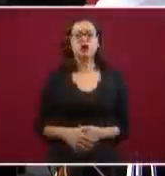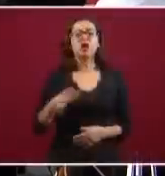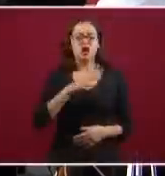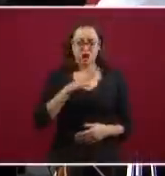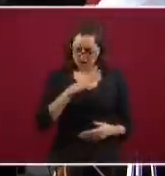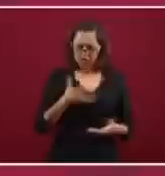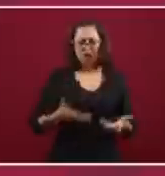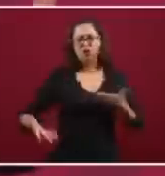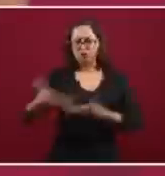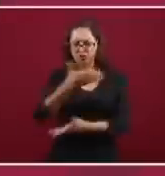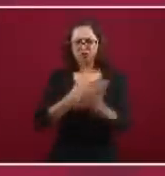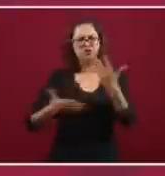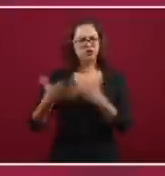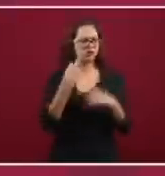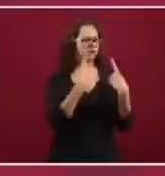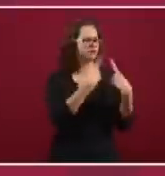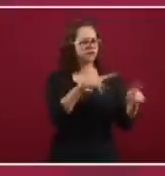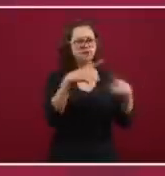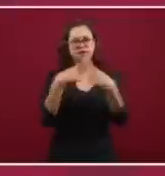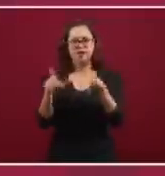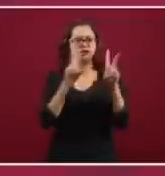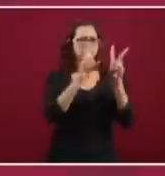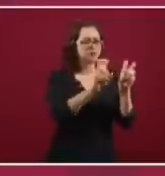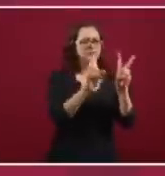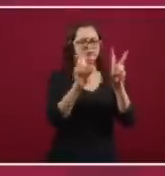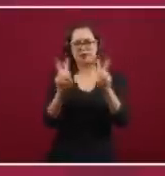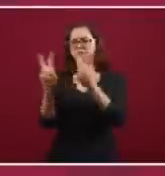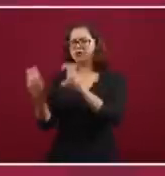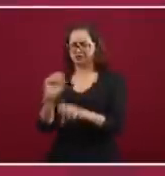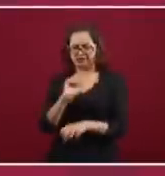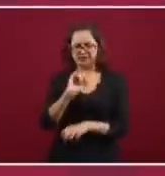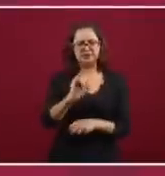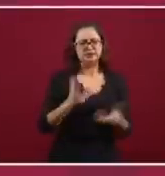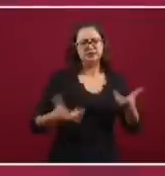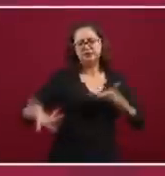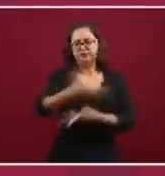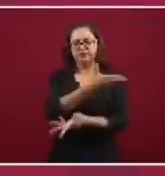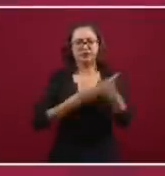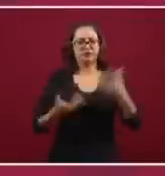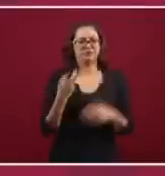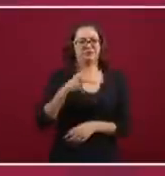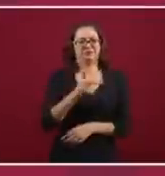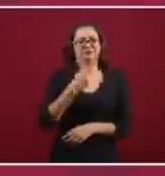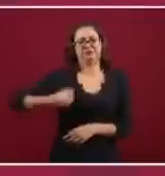cooperación, pero no somos colonia